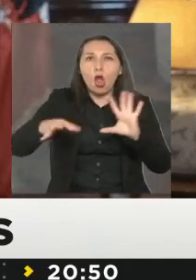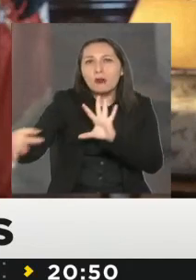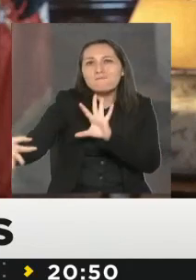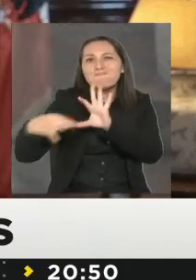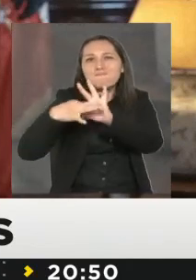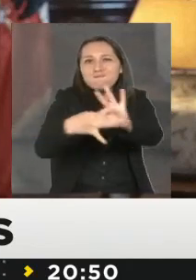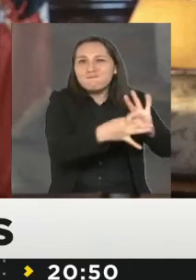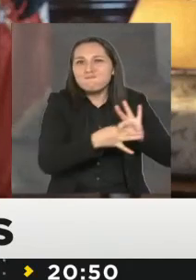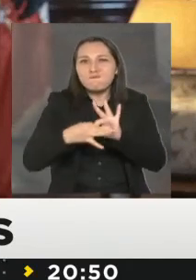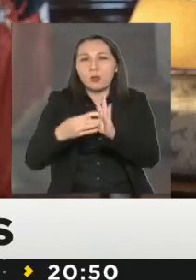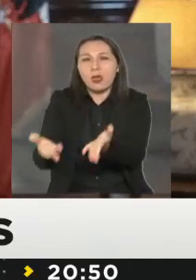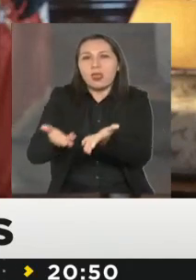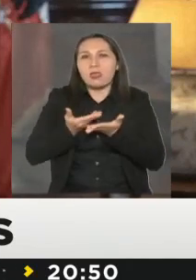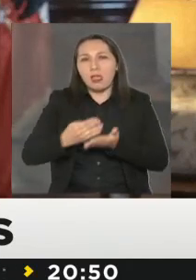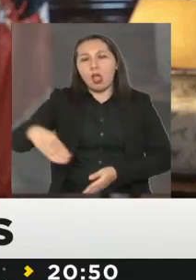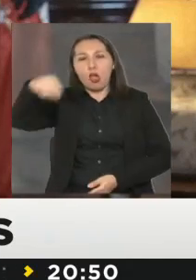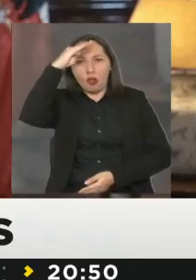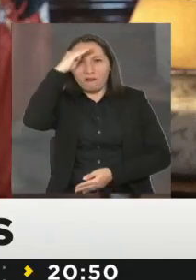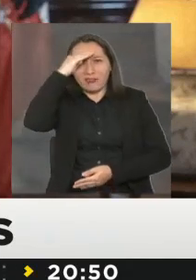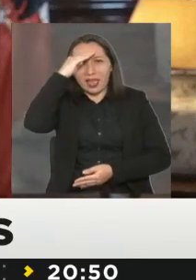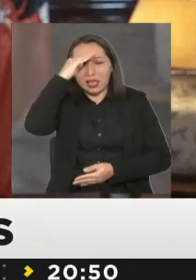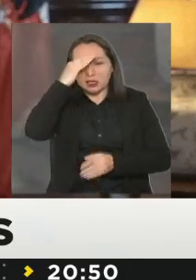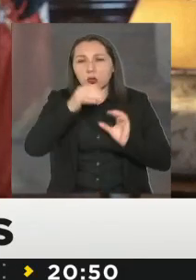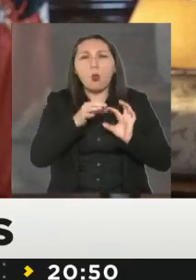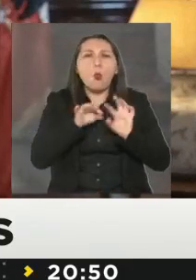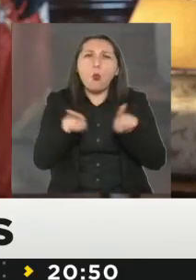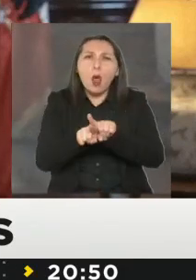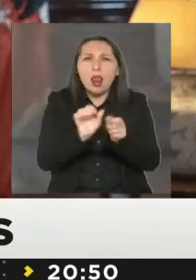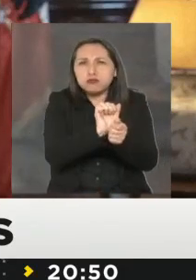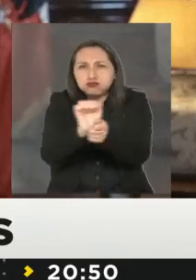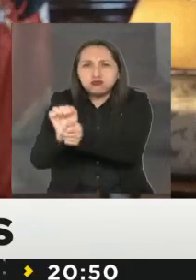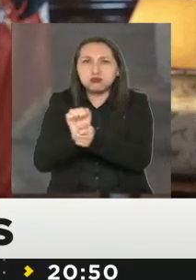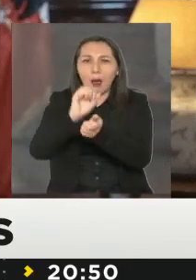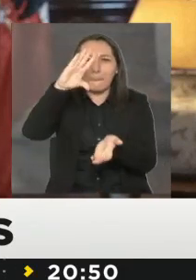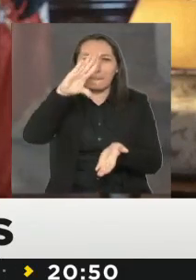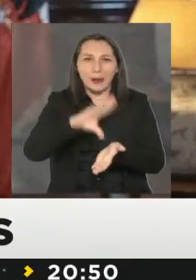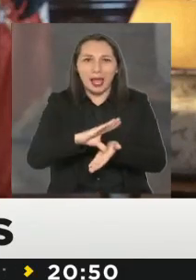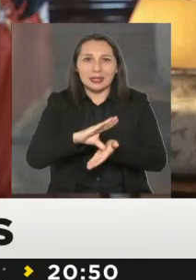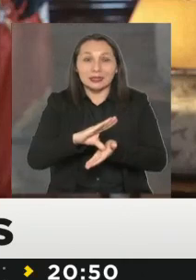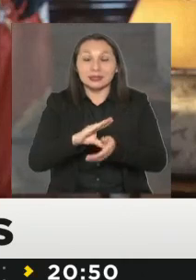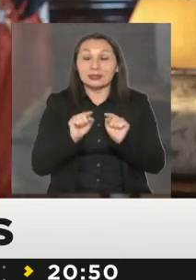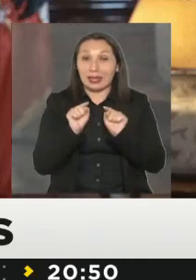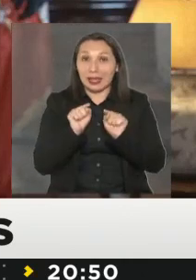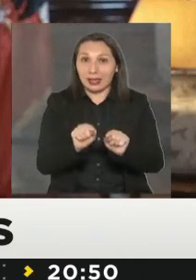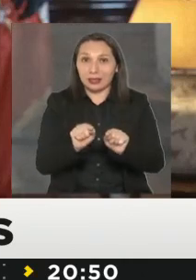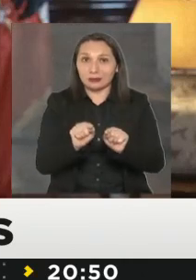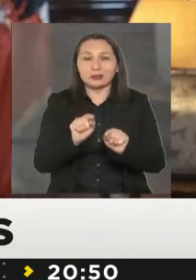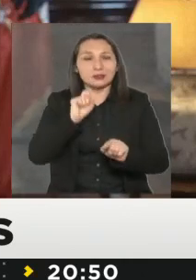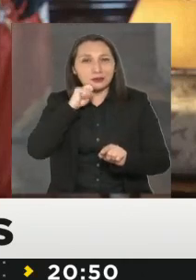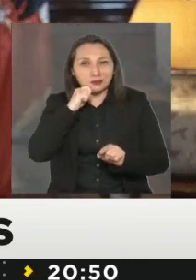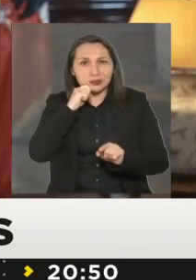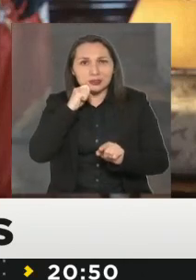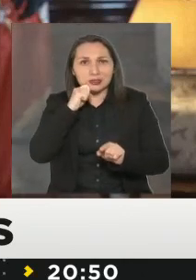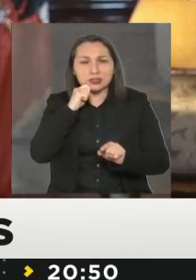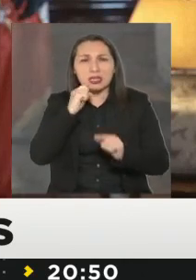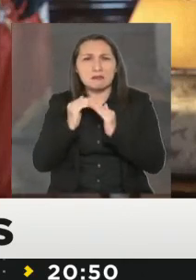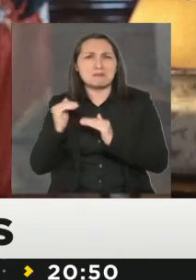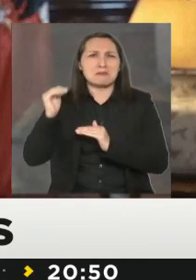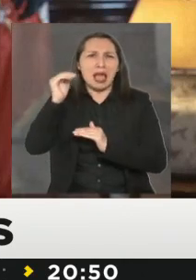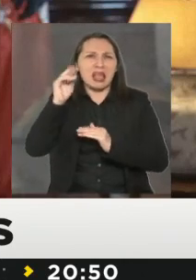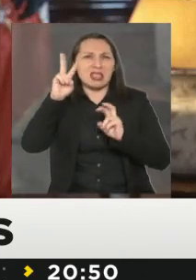que de confianza que nos una como país y allí el maximalismo